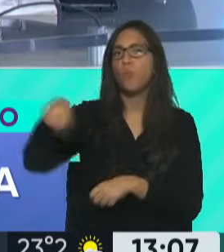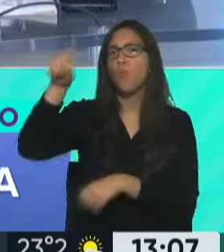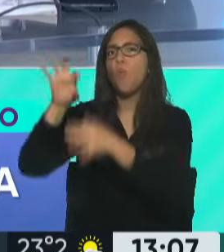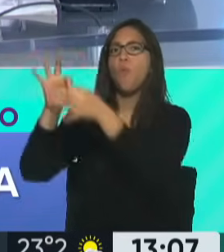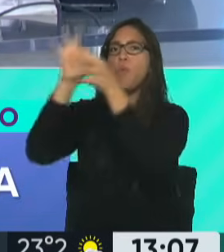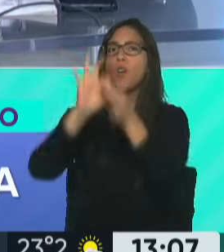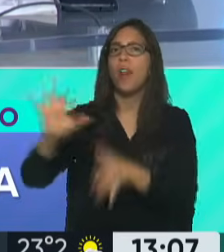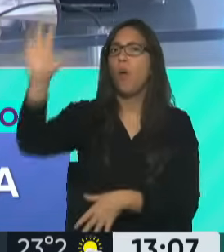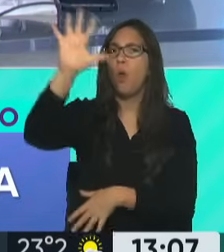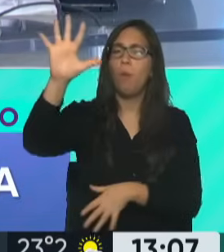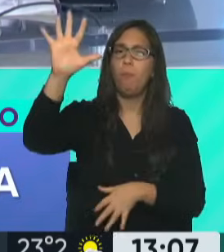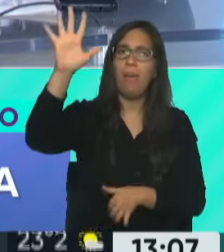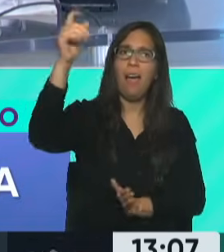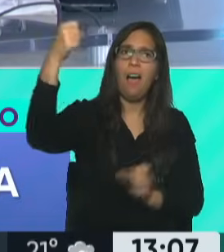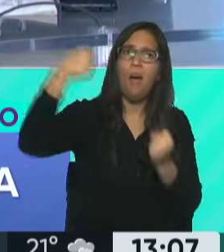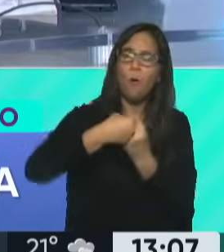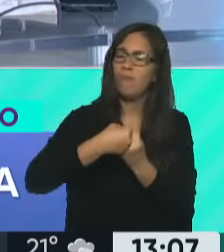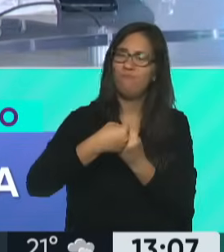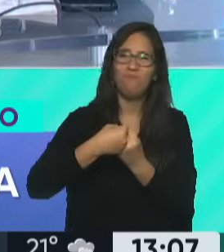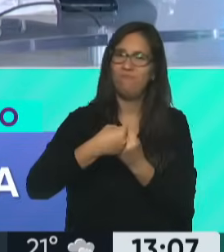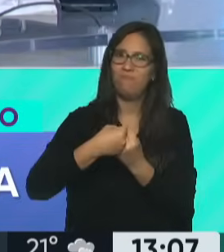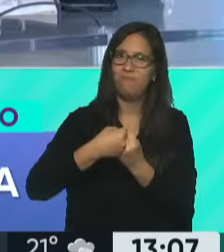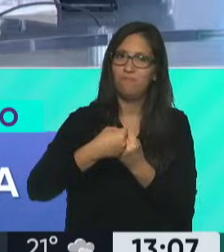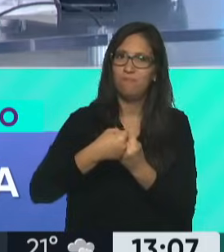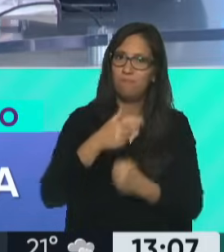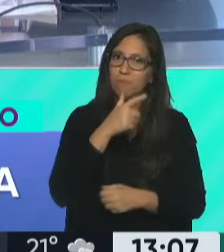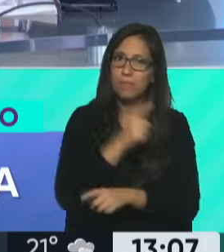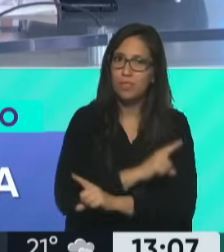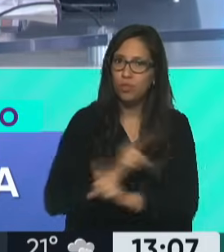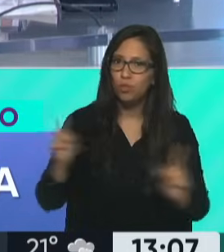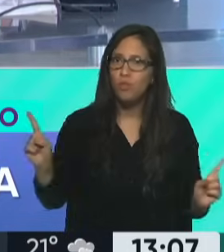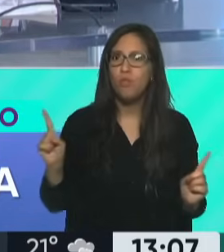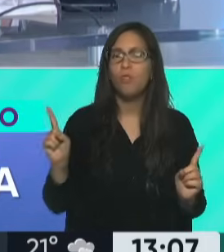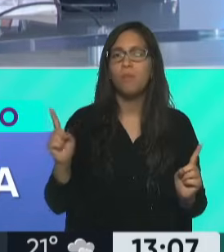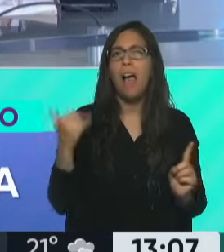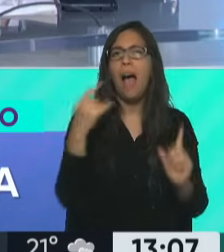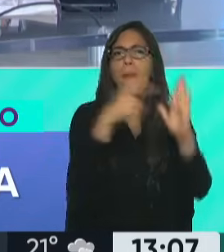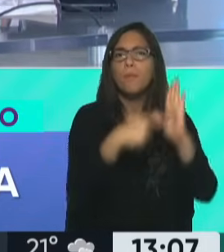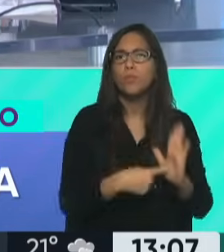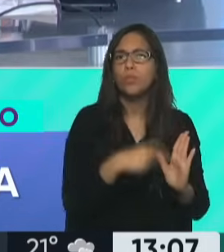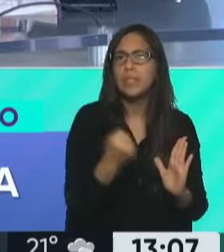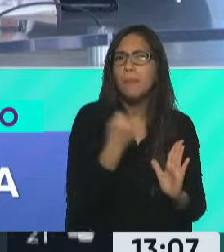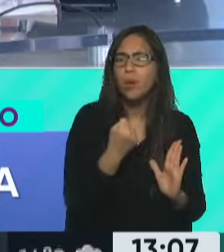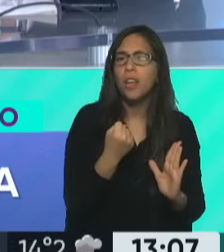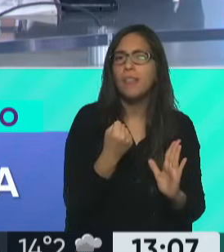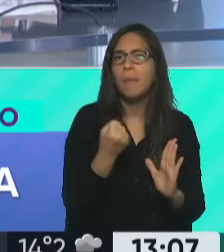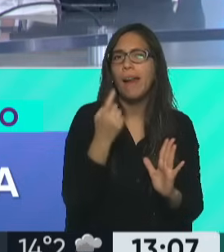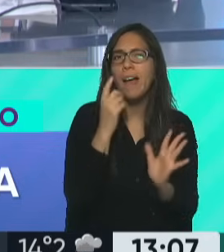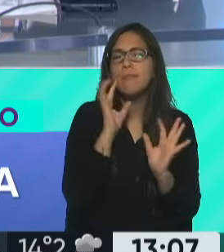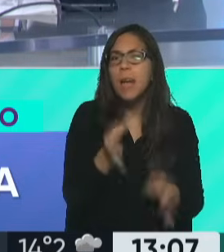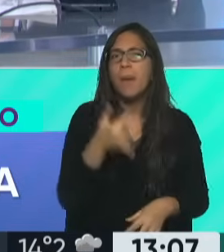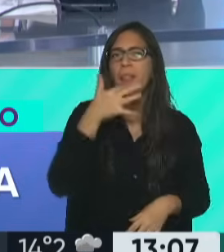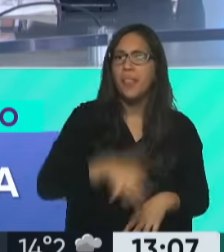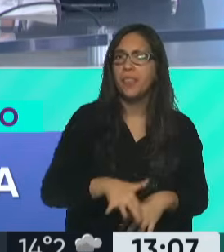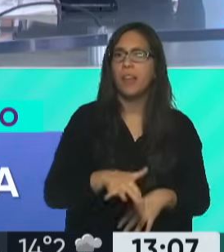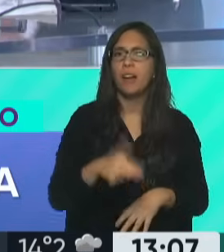hasta ahora digamos con el gobierno actual tiene una posición muy crítica con respecto a este tema en puntos que me parece que vale la pena eh tomar en cuenta Más allá de que